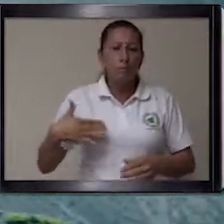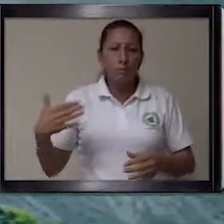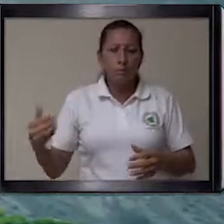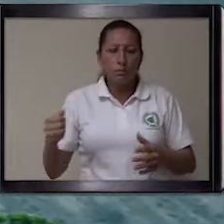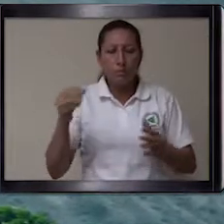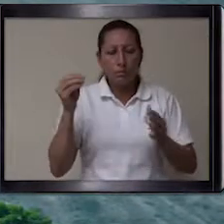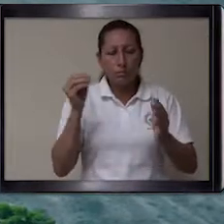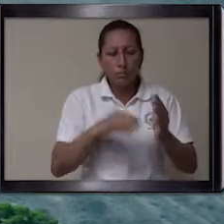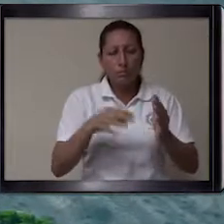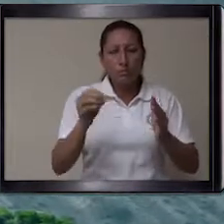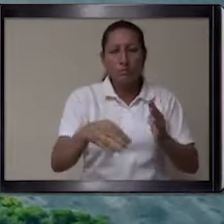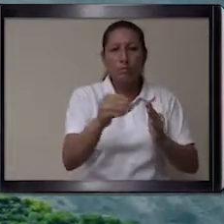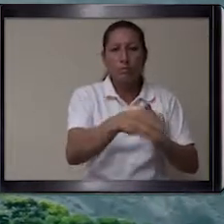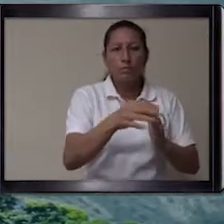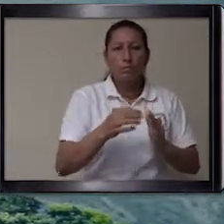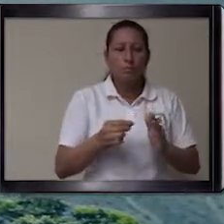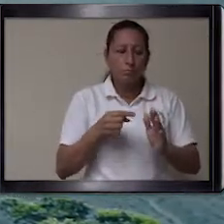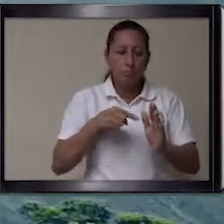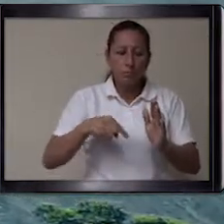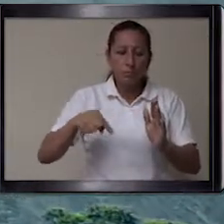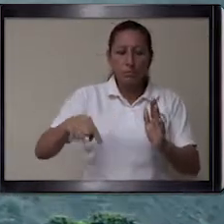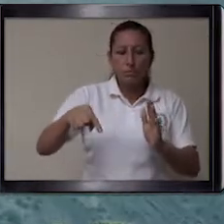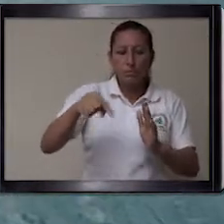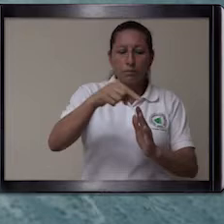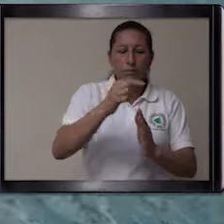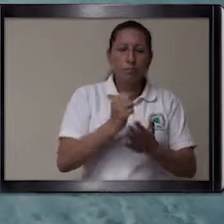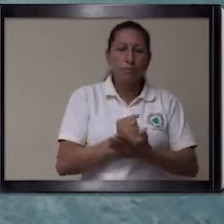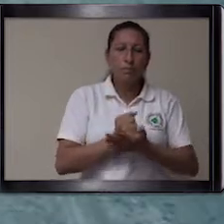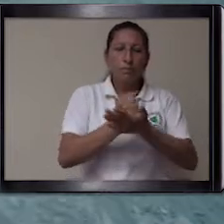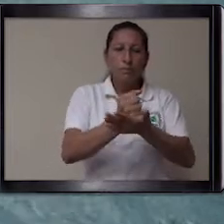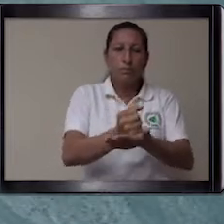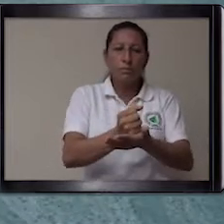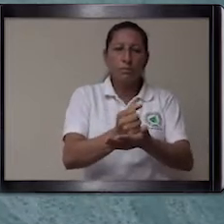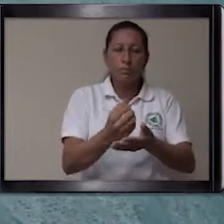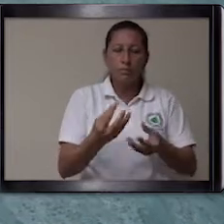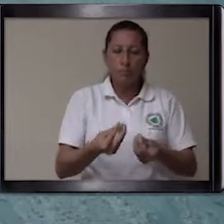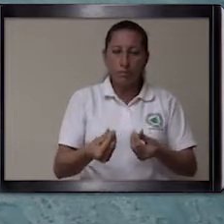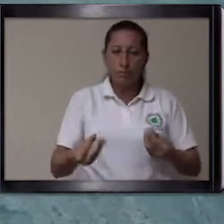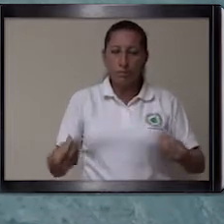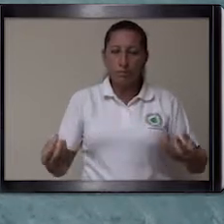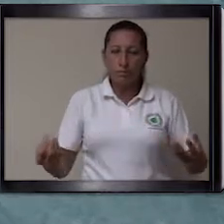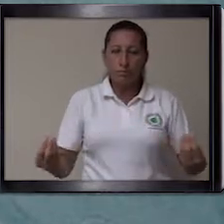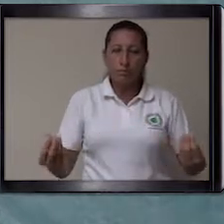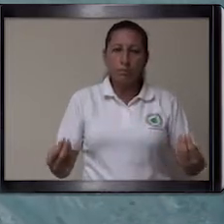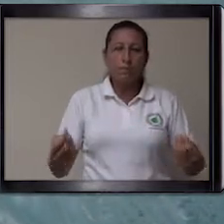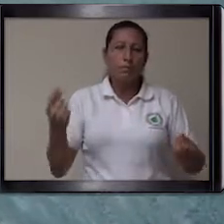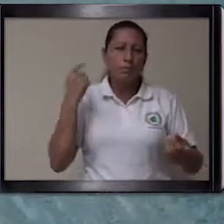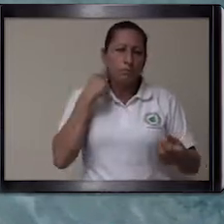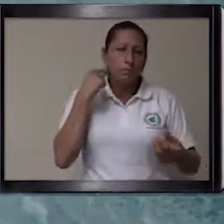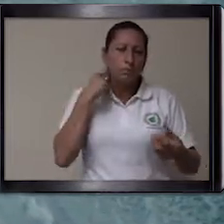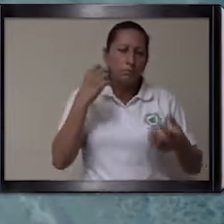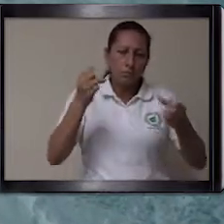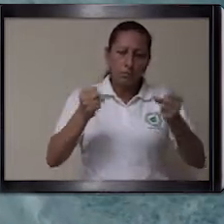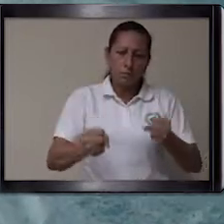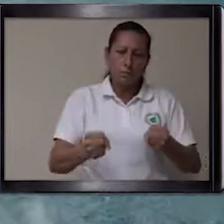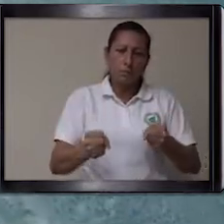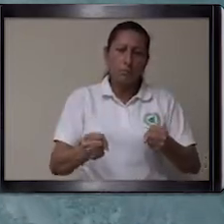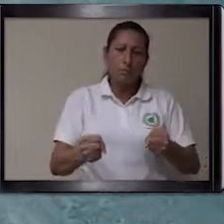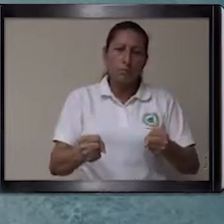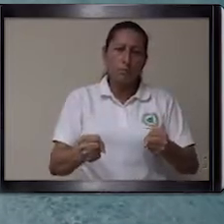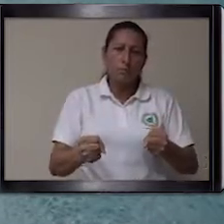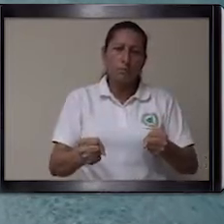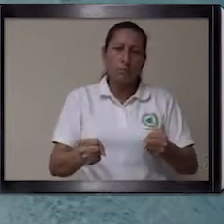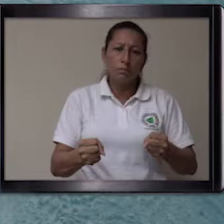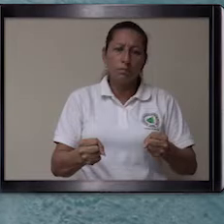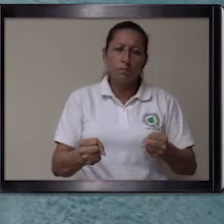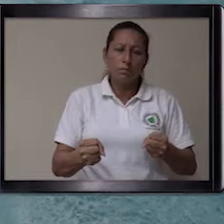reforestarlos, porque eso va a ayudar a que el suelo empiece a recobrar firmeza,